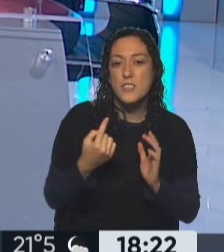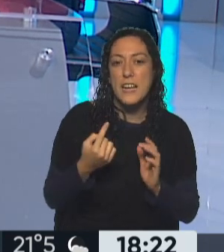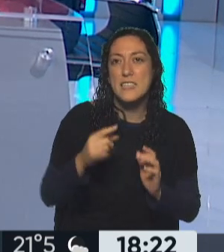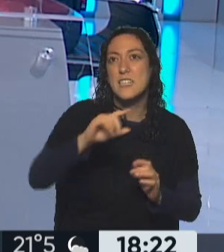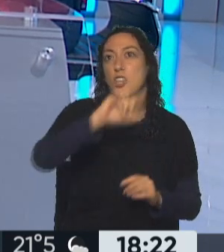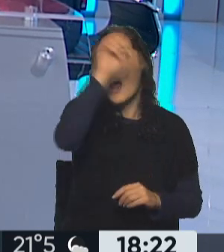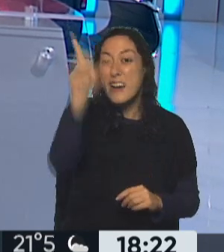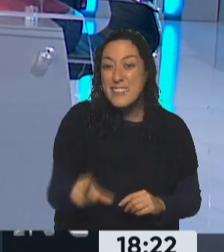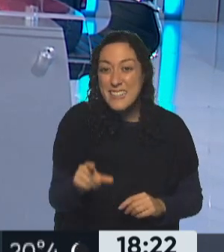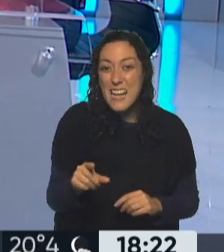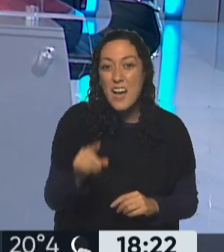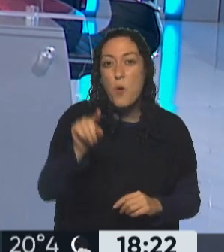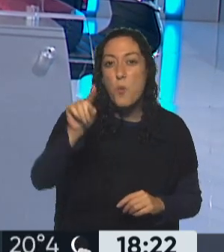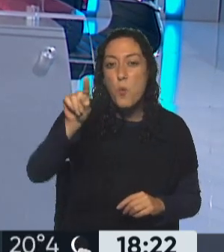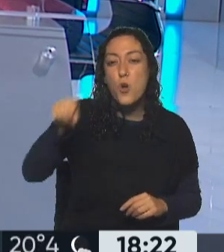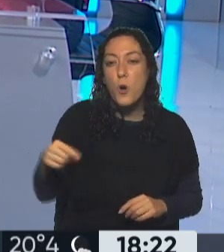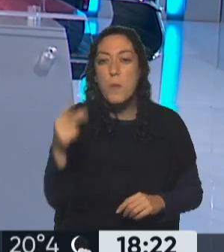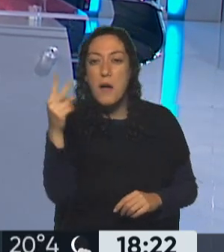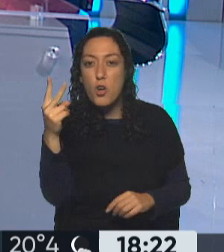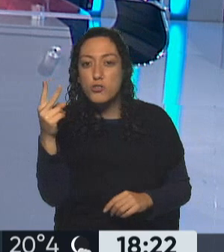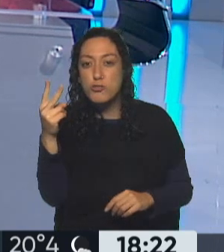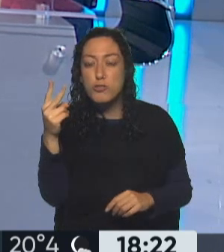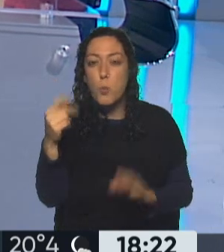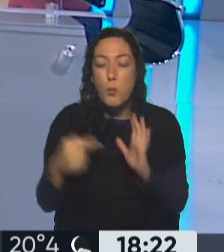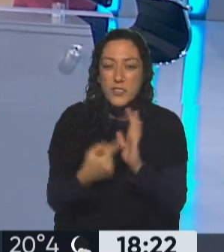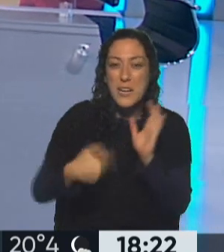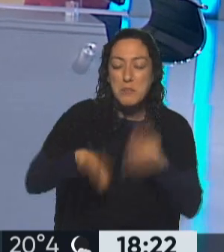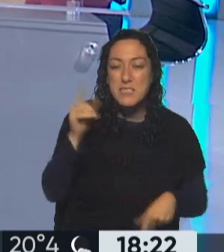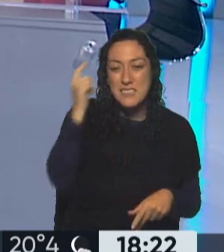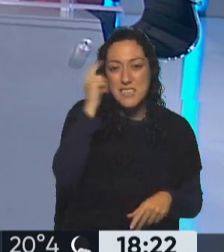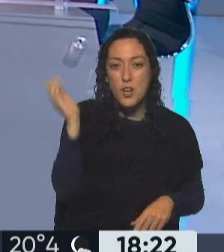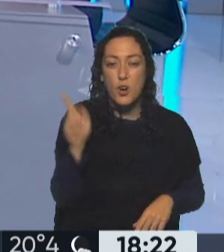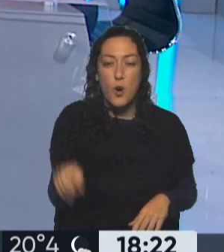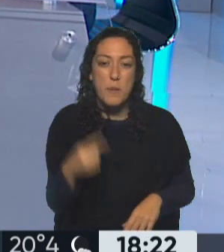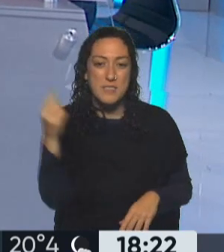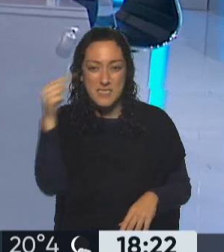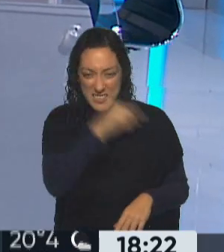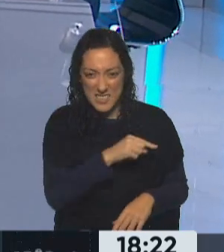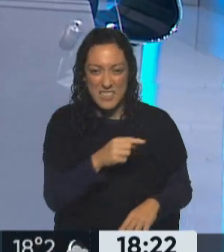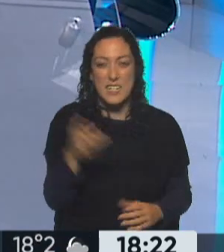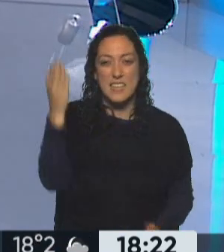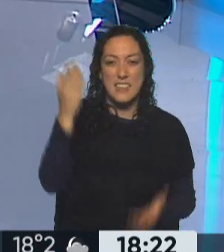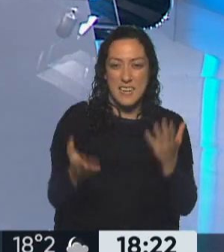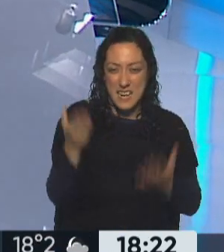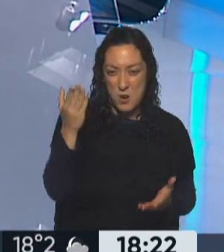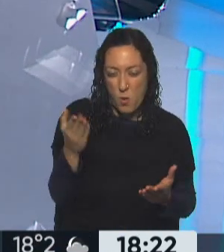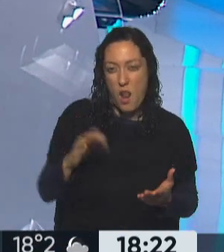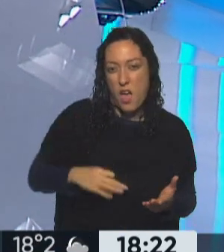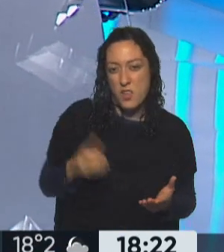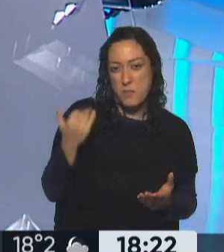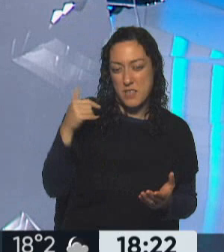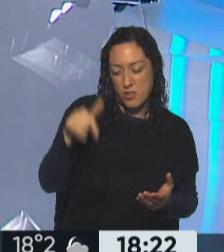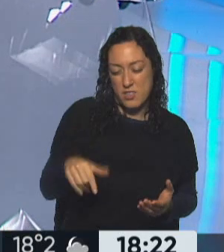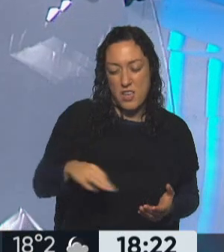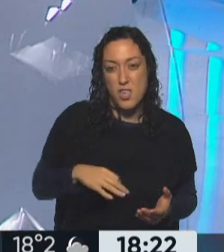país. Exactamente. Pero estamos hablando... concentración en la zona principalmente de... Comparación interanual. Sí. Algo está pasando en los